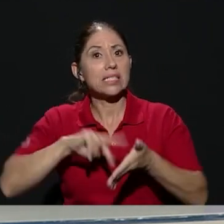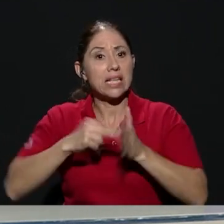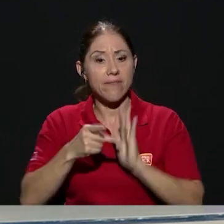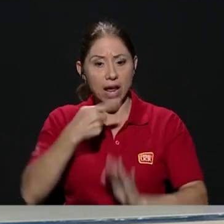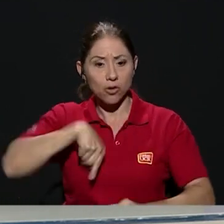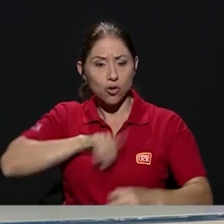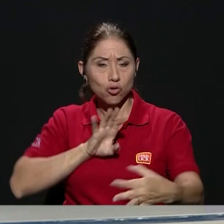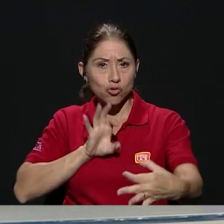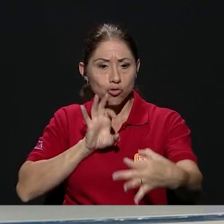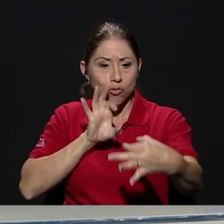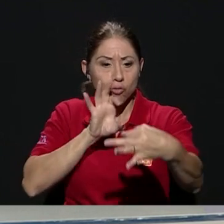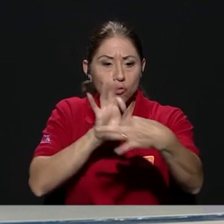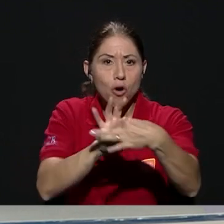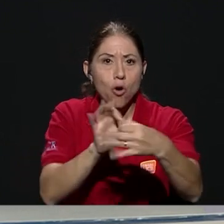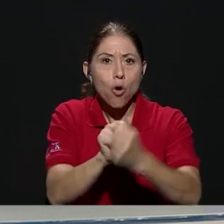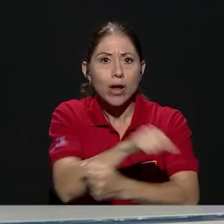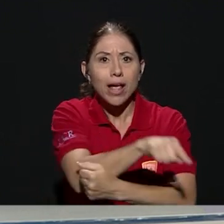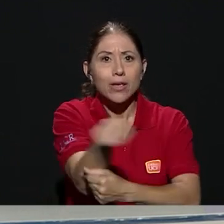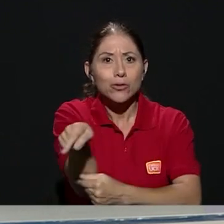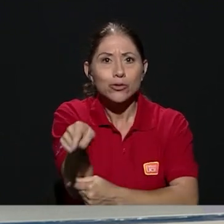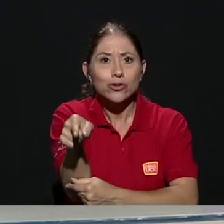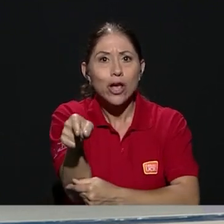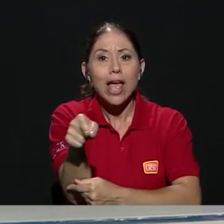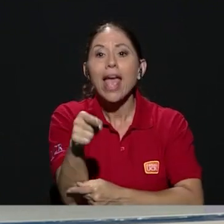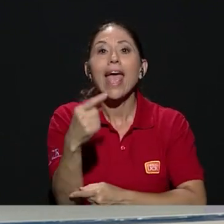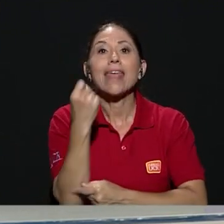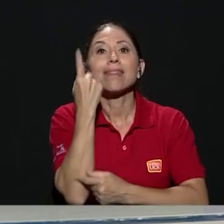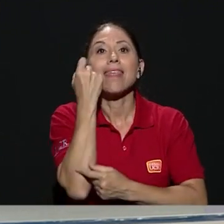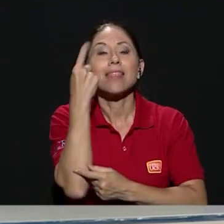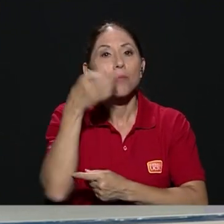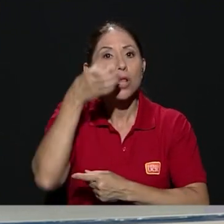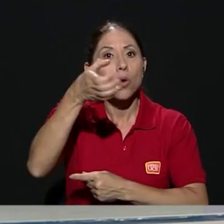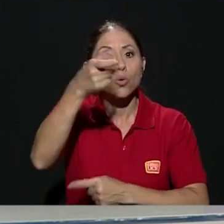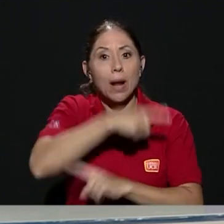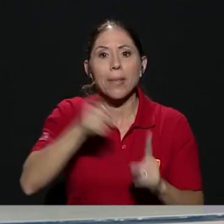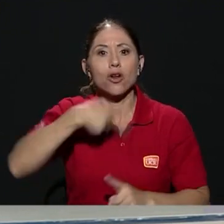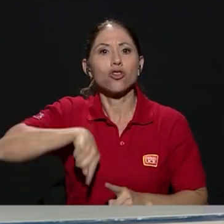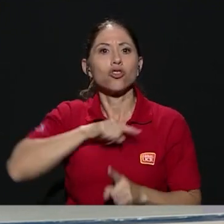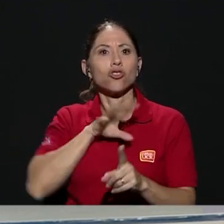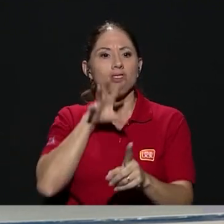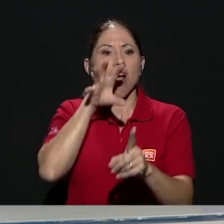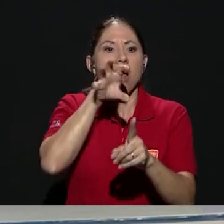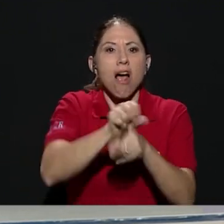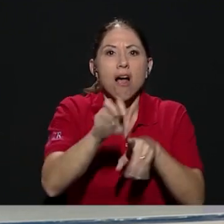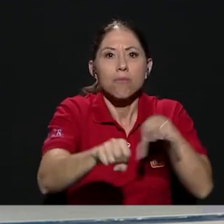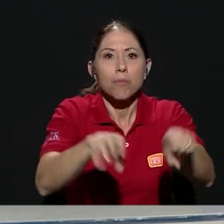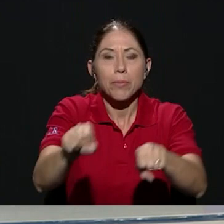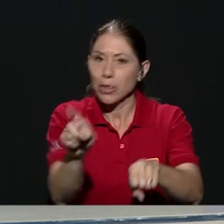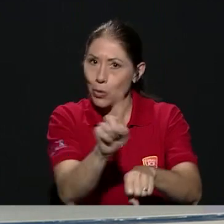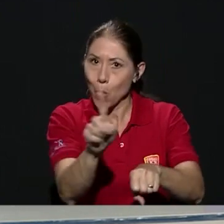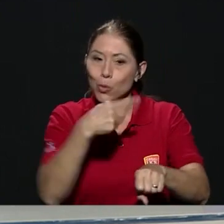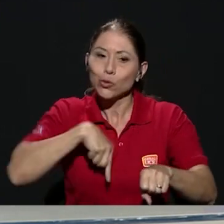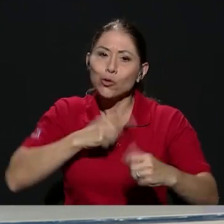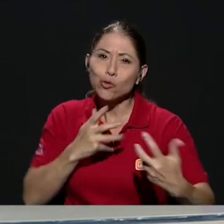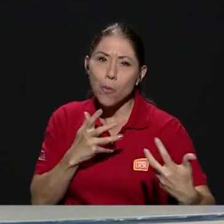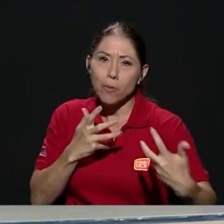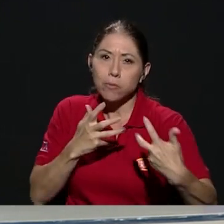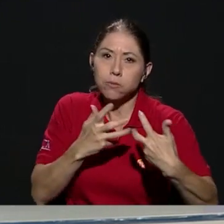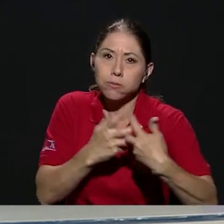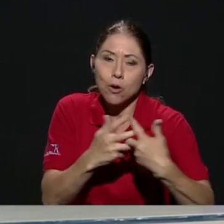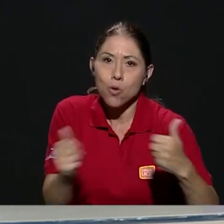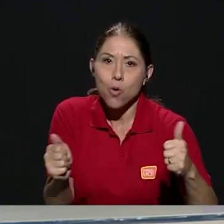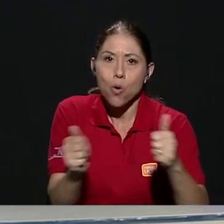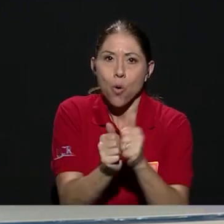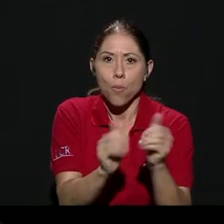permite entender mejor la cultura sin ser invasivos y buscando esa pertinencia, pero acompañados de las poblaciones indígenas. Claro,